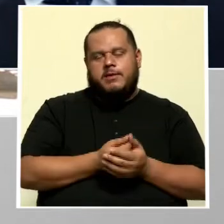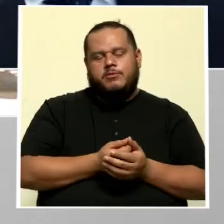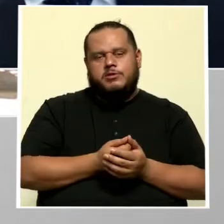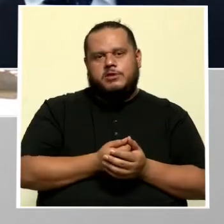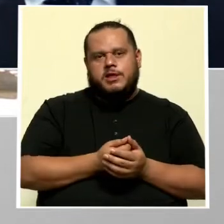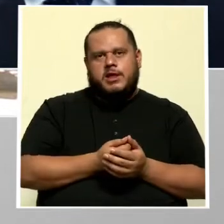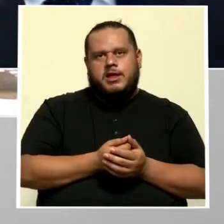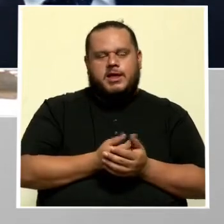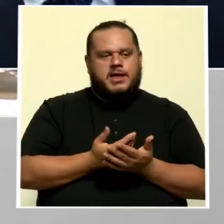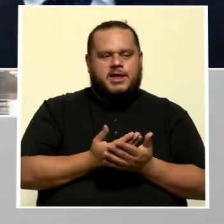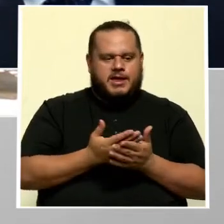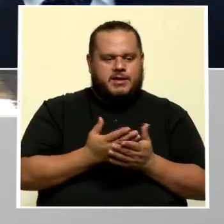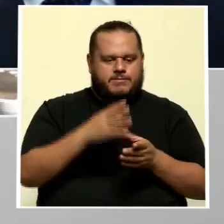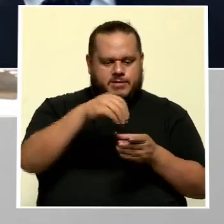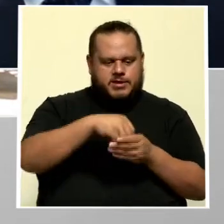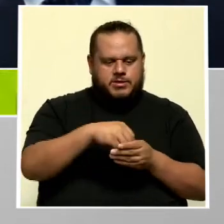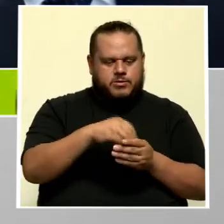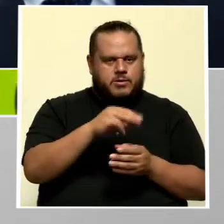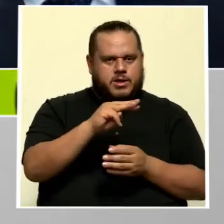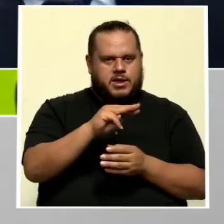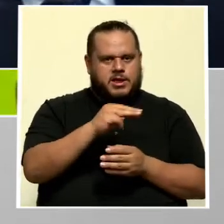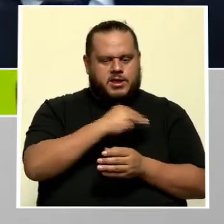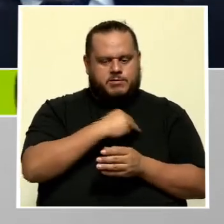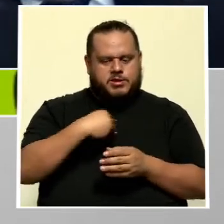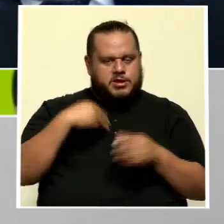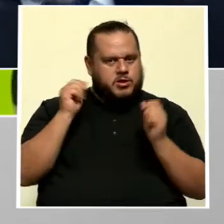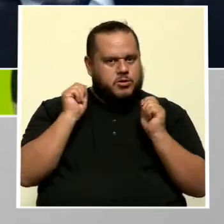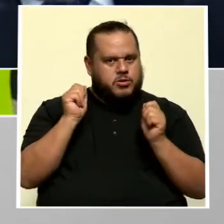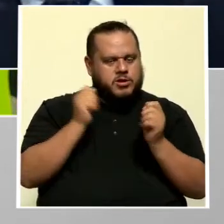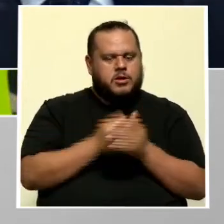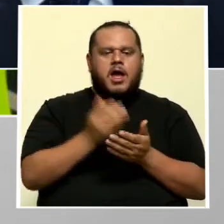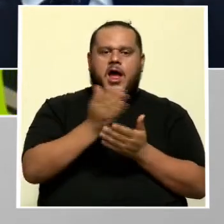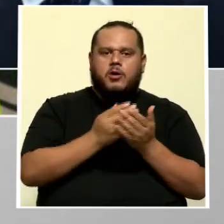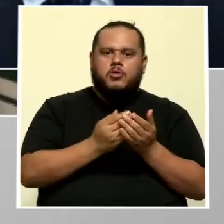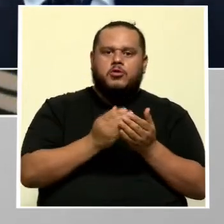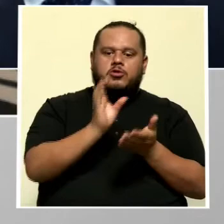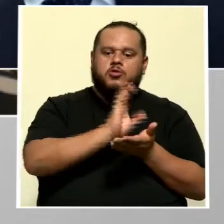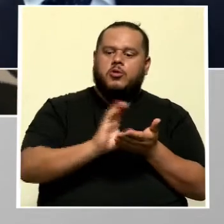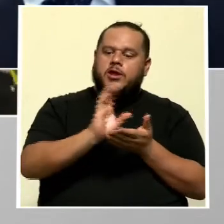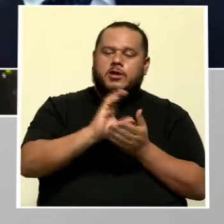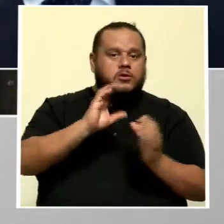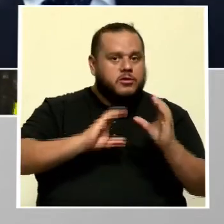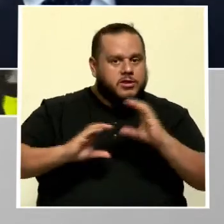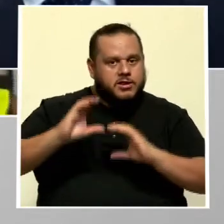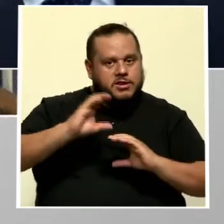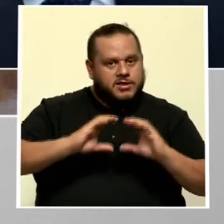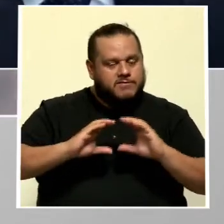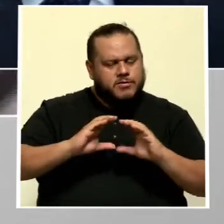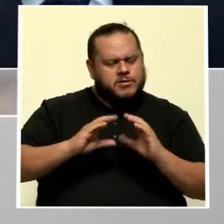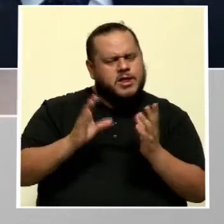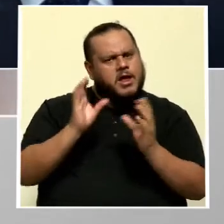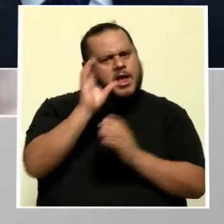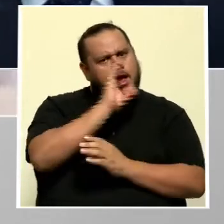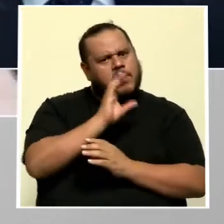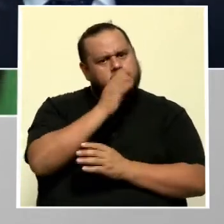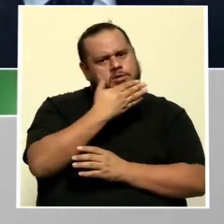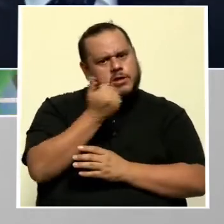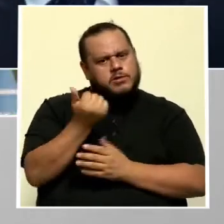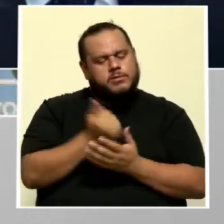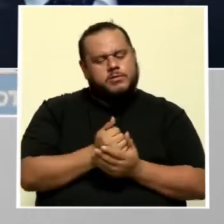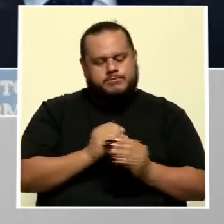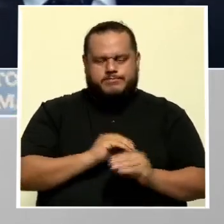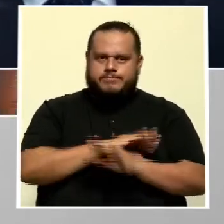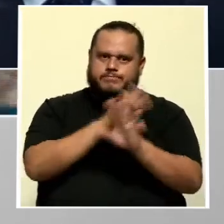resorte del Ministerio de Educación, algunos colegios científicos han buscado lo mejor, ¿verdad?